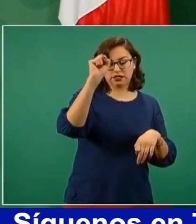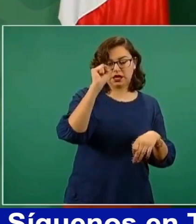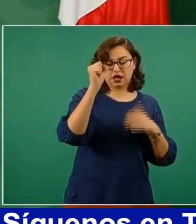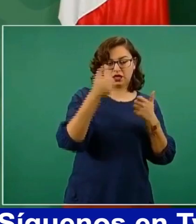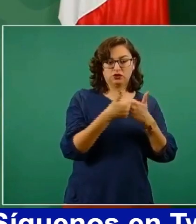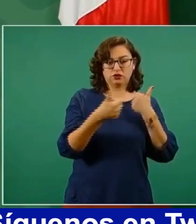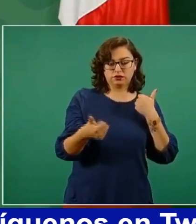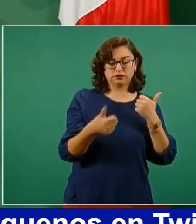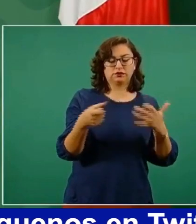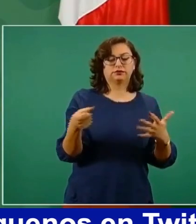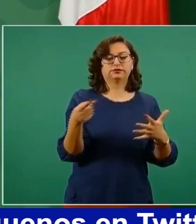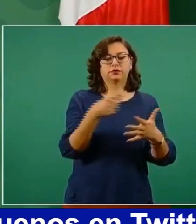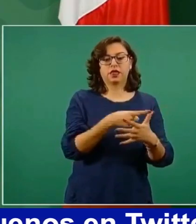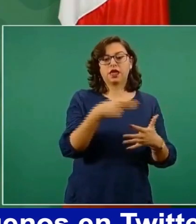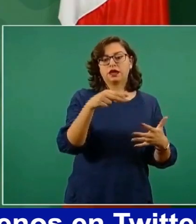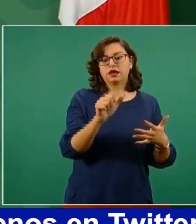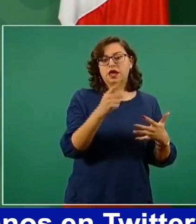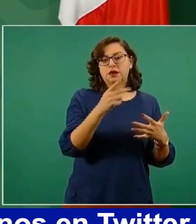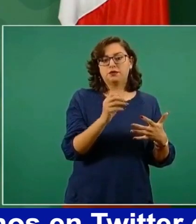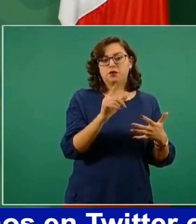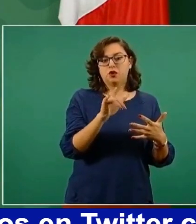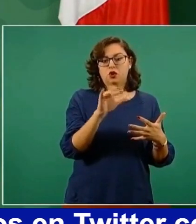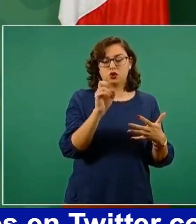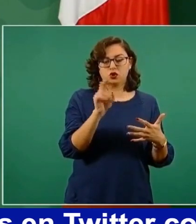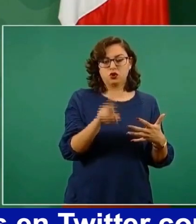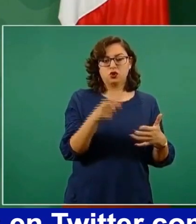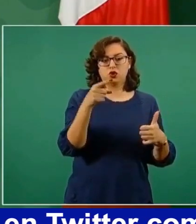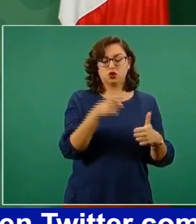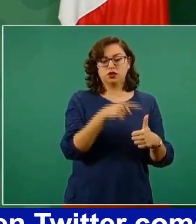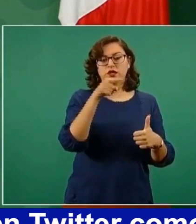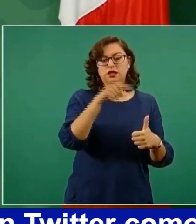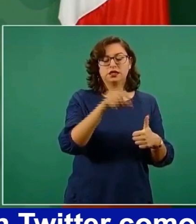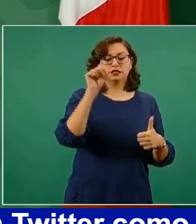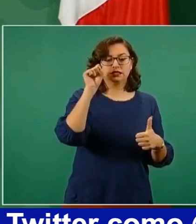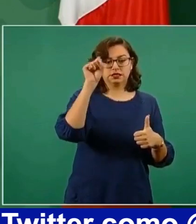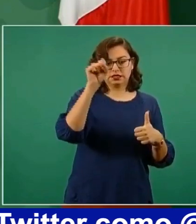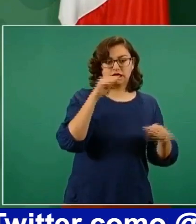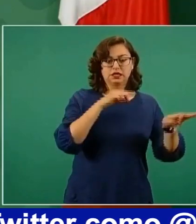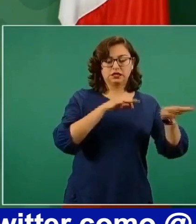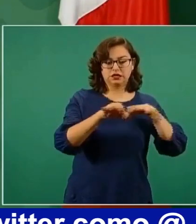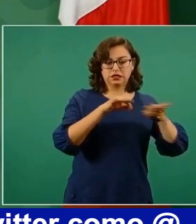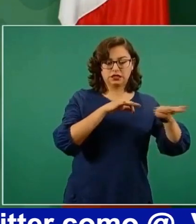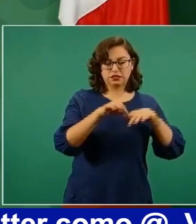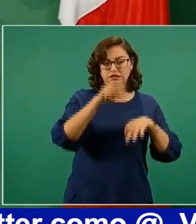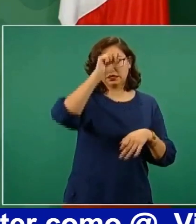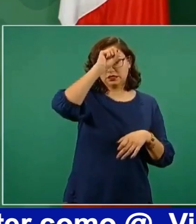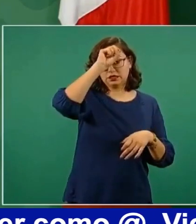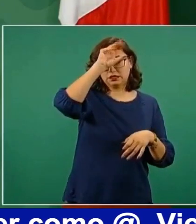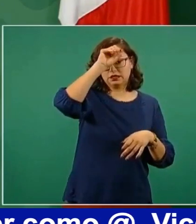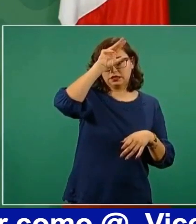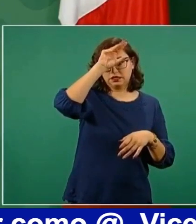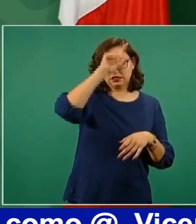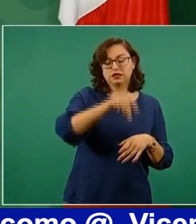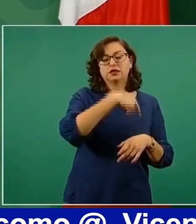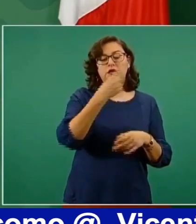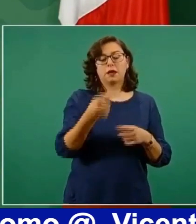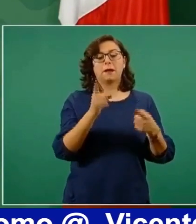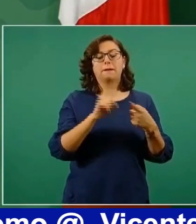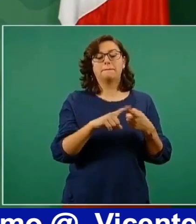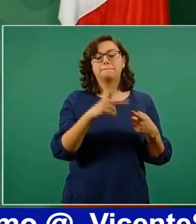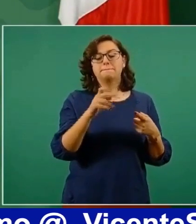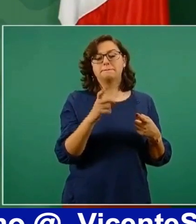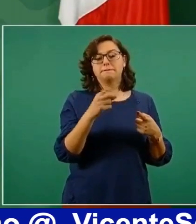Jesús González Cárdenas de la Federación Nacional de Sindicatos Independientes, Genaro Leal de la Federación